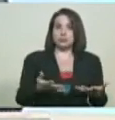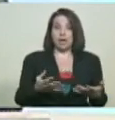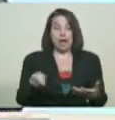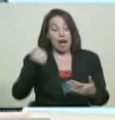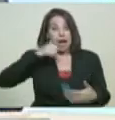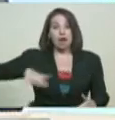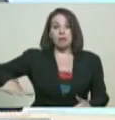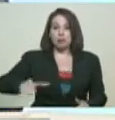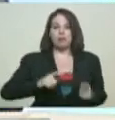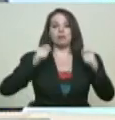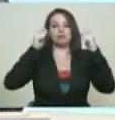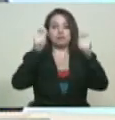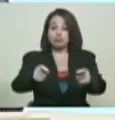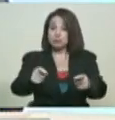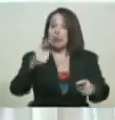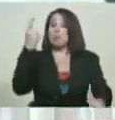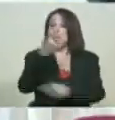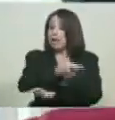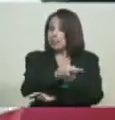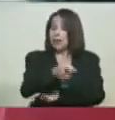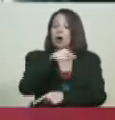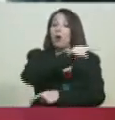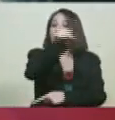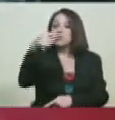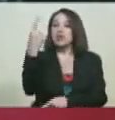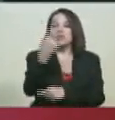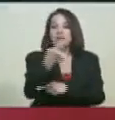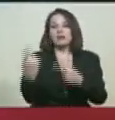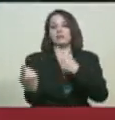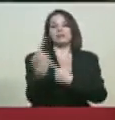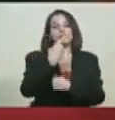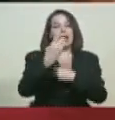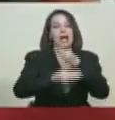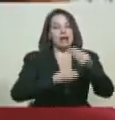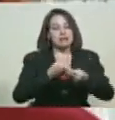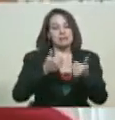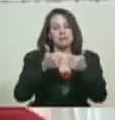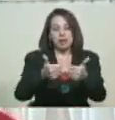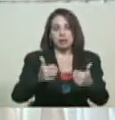nosotros tenemos que cumplir el mandato que el pueblo nos ha dado